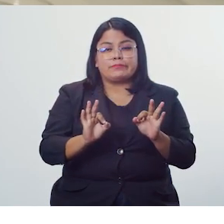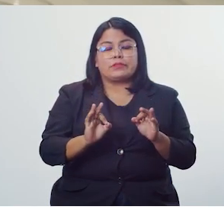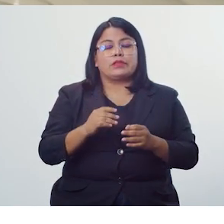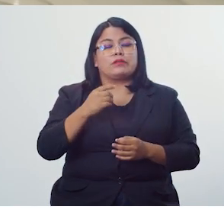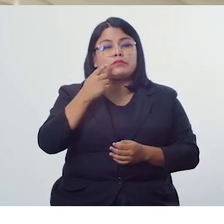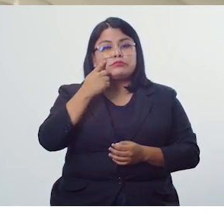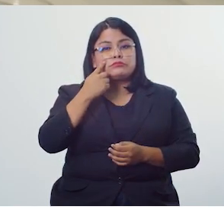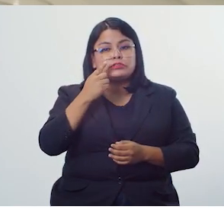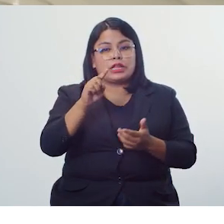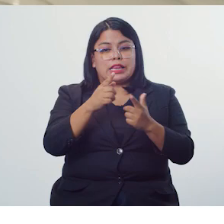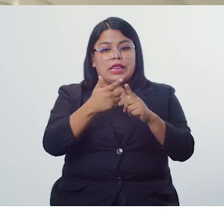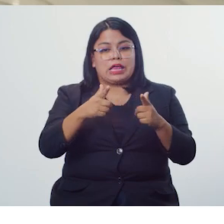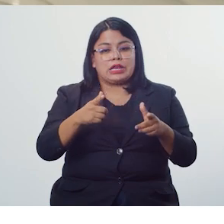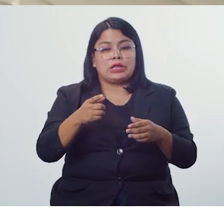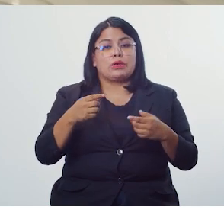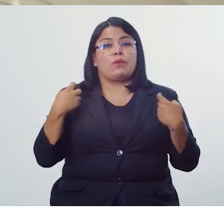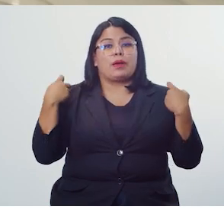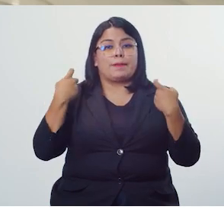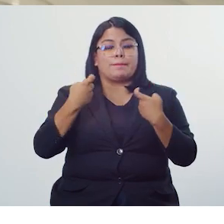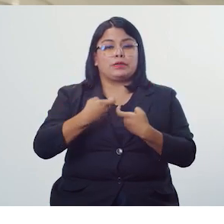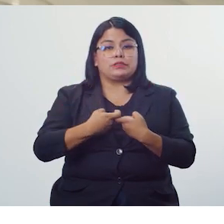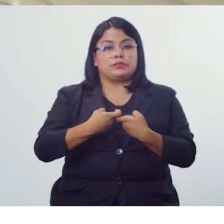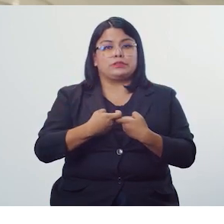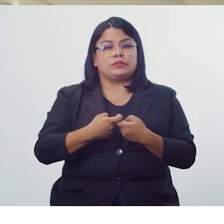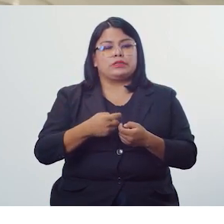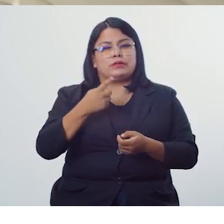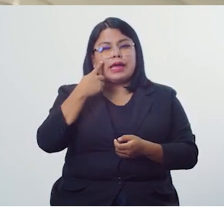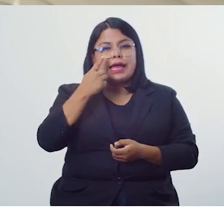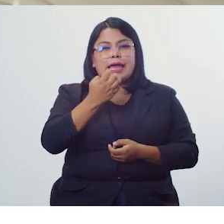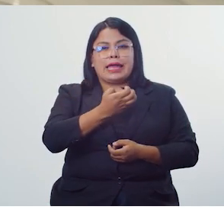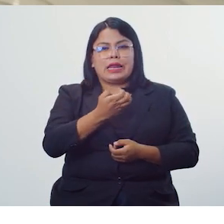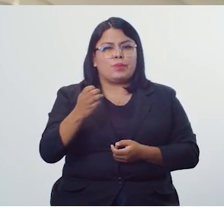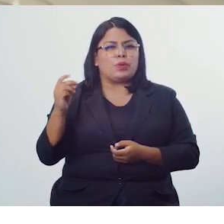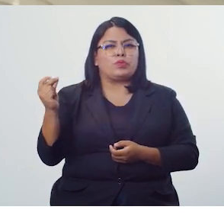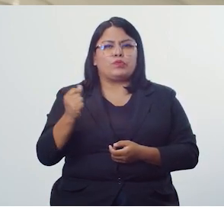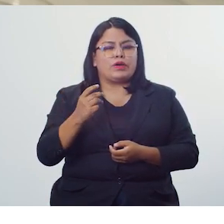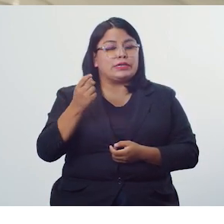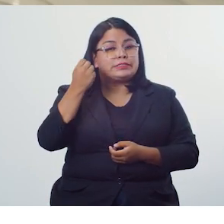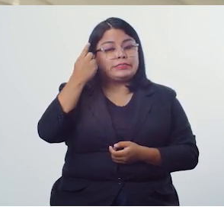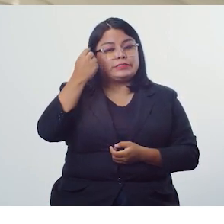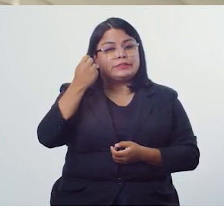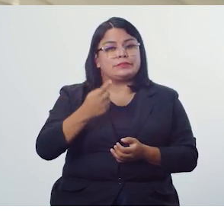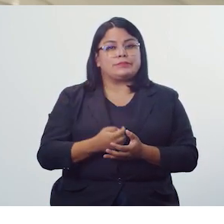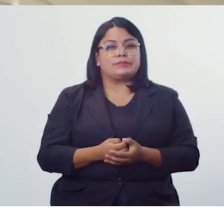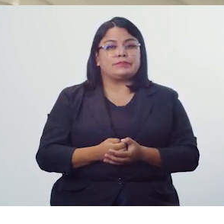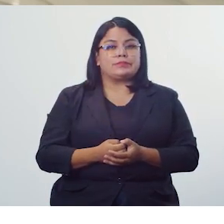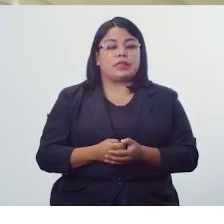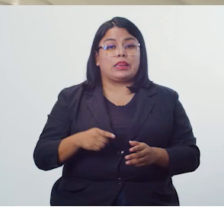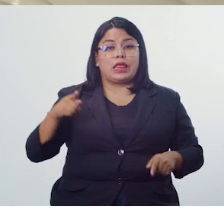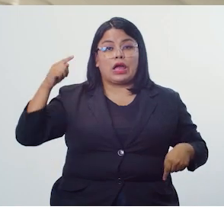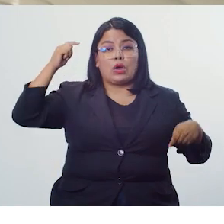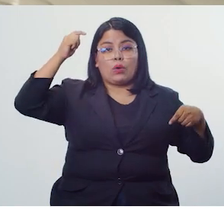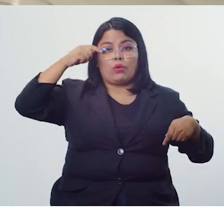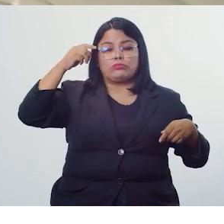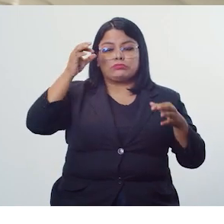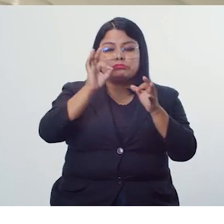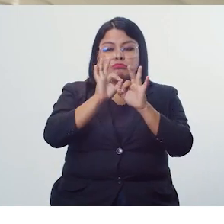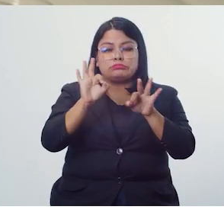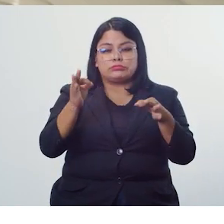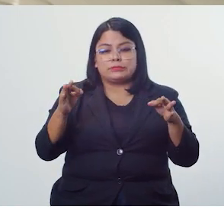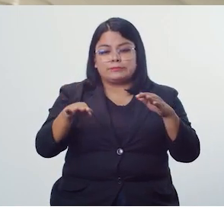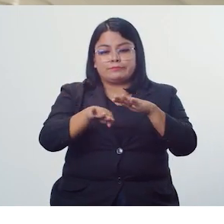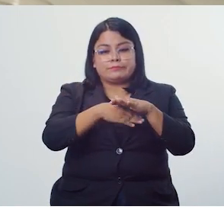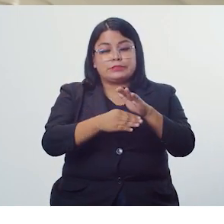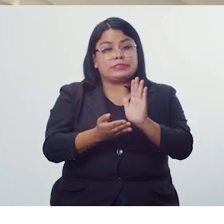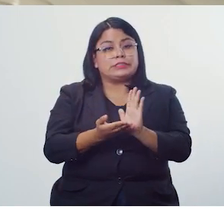en una dirección en la lengua española y que contiene elementos que le facilitan su comprensión. La conciencia del texto